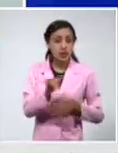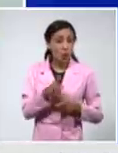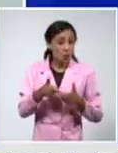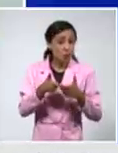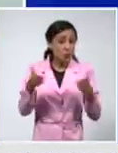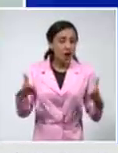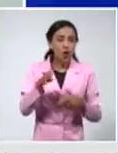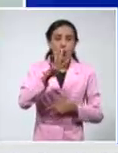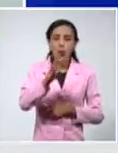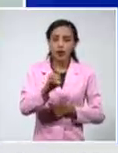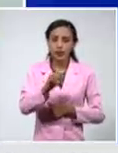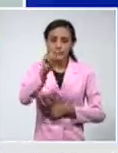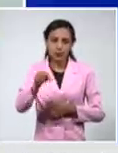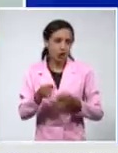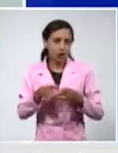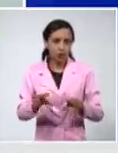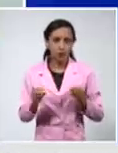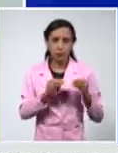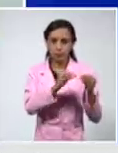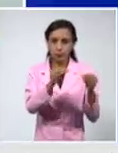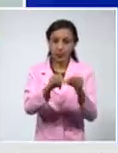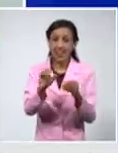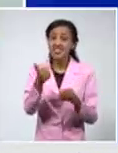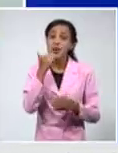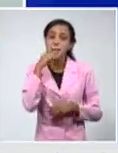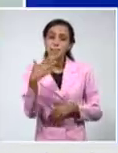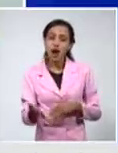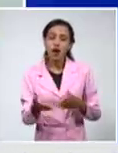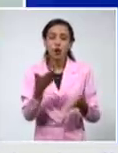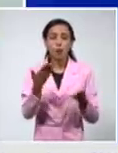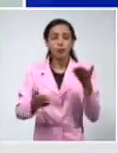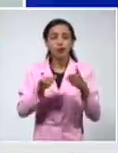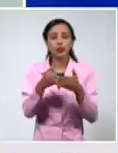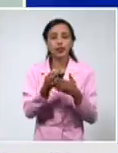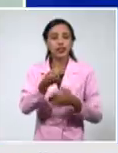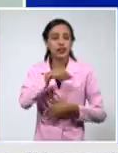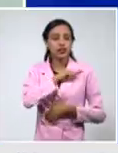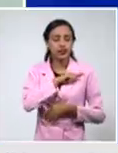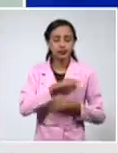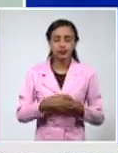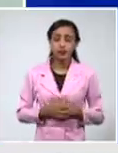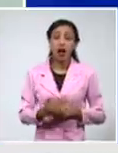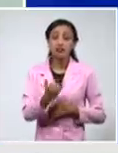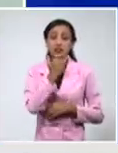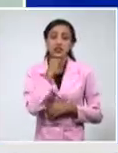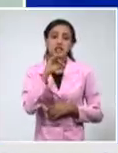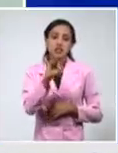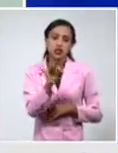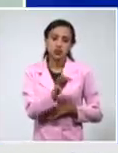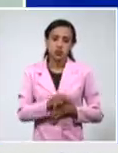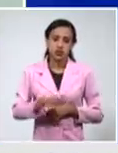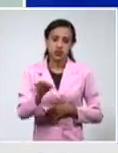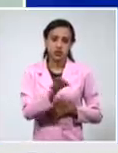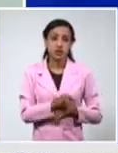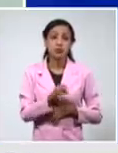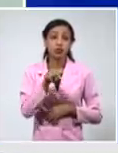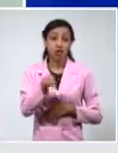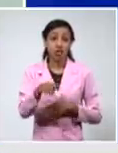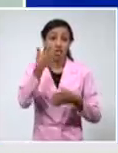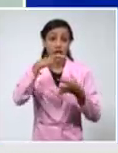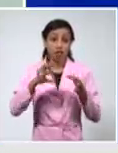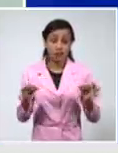casos autóctonos, 10 más que el día de ayer. Se afectan ayer 7 municipios de los 11 de esta